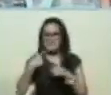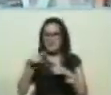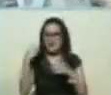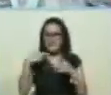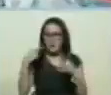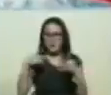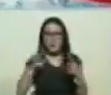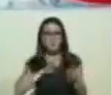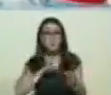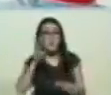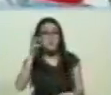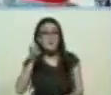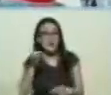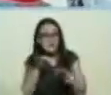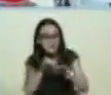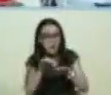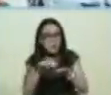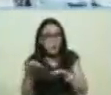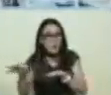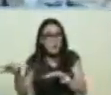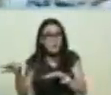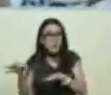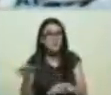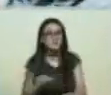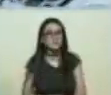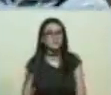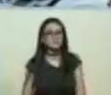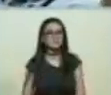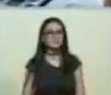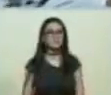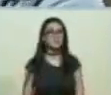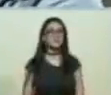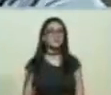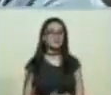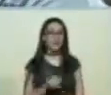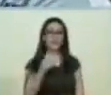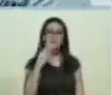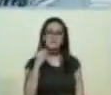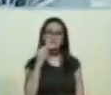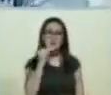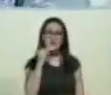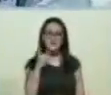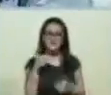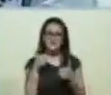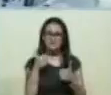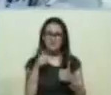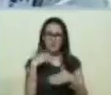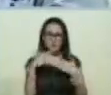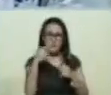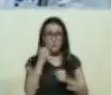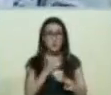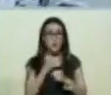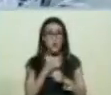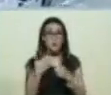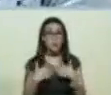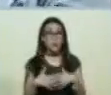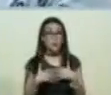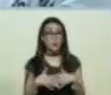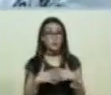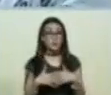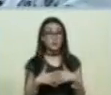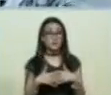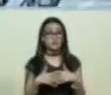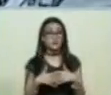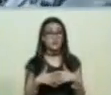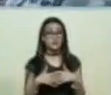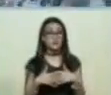de Caucahuita, de aquí de Petare, hemos encontrado experiencias exitosas de emprendimiento productivo y con ellos en